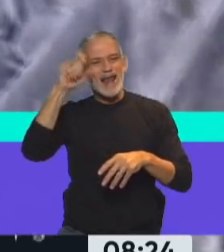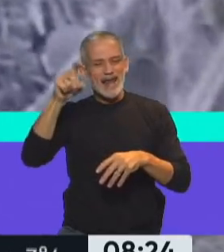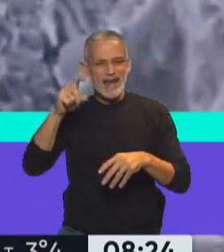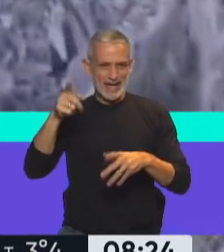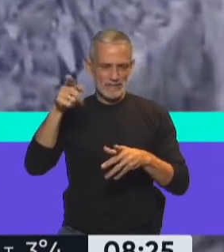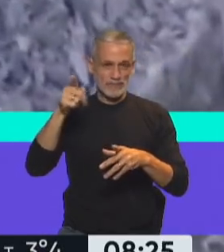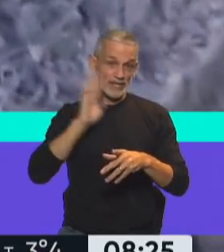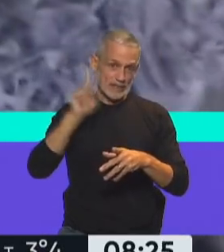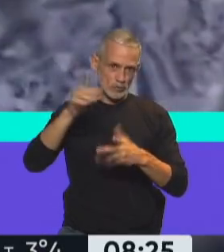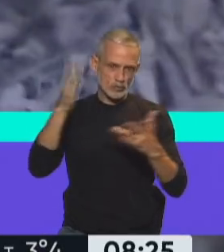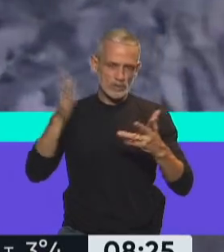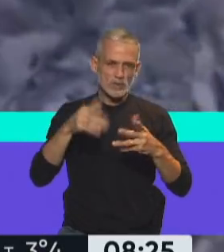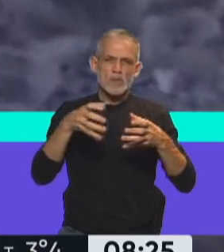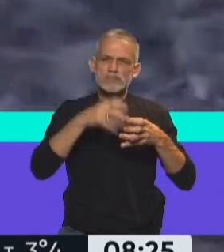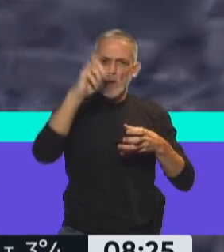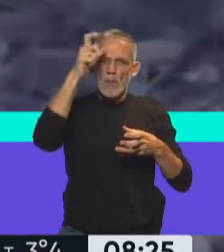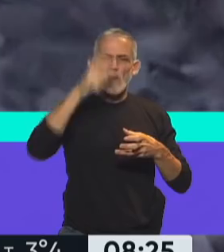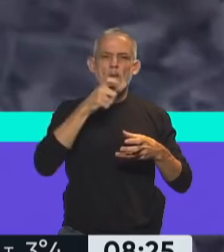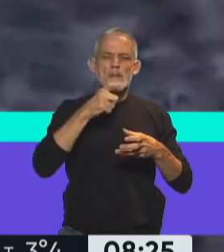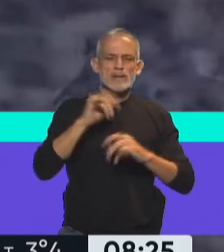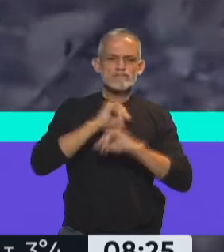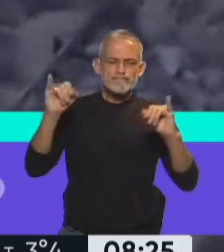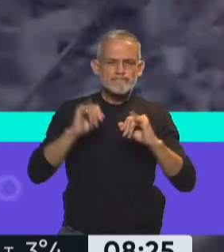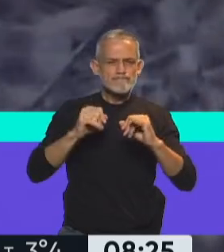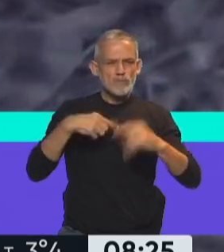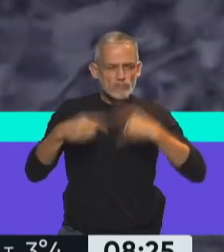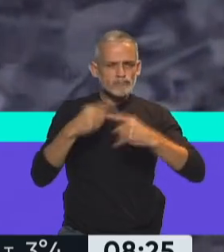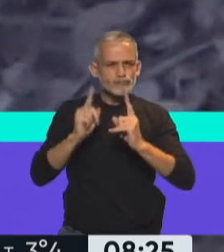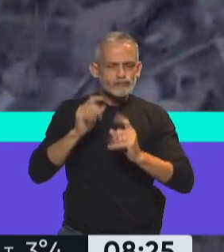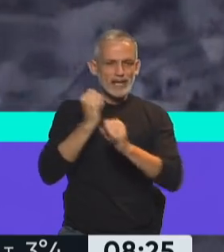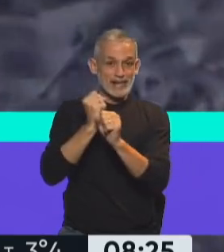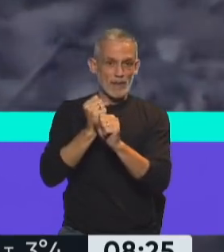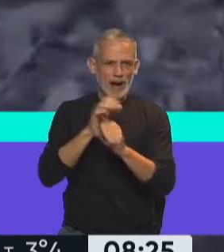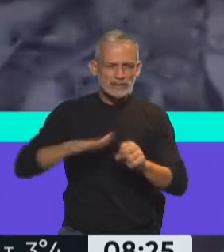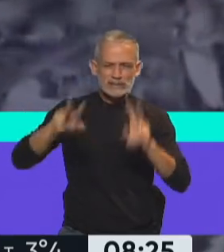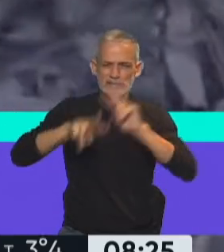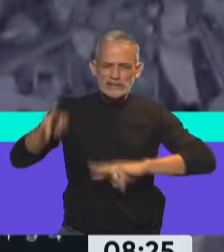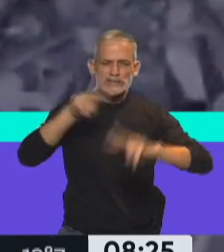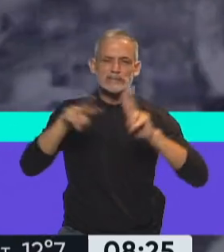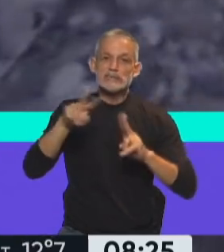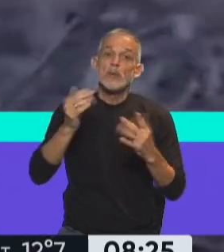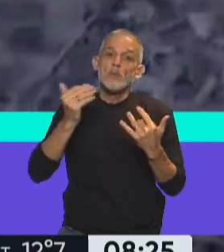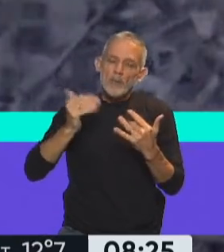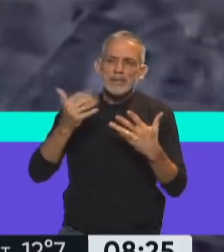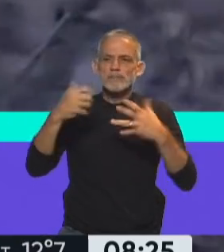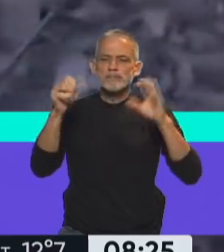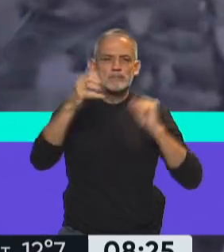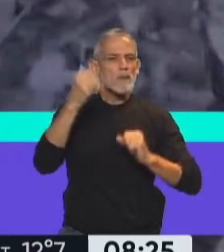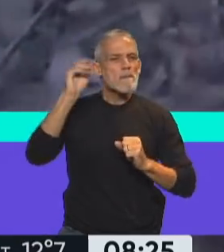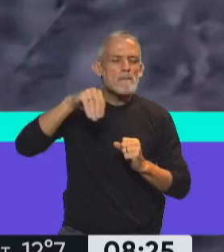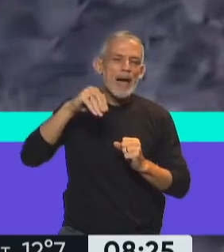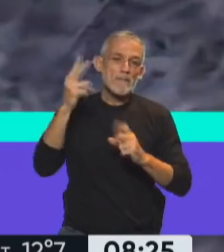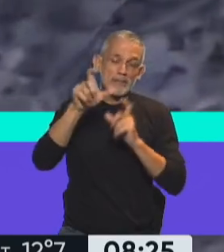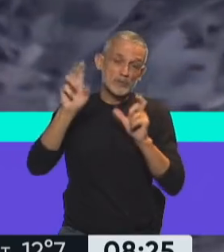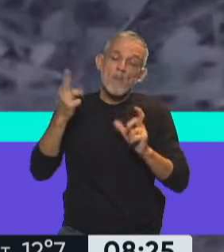cuerpo de bomberos de esa localidad indicó que continúa trabajando en el lugar, que no descarta el hallazgo de más víctimas